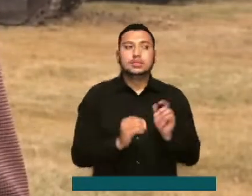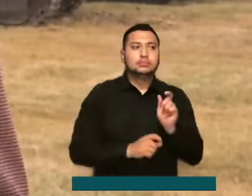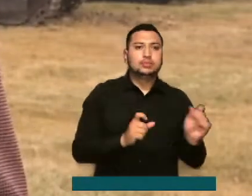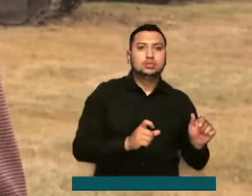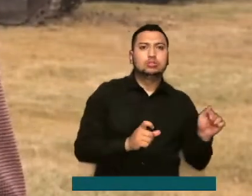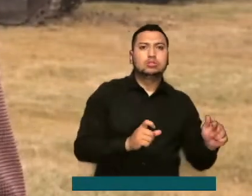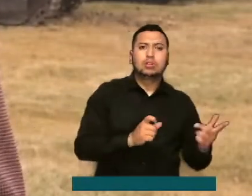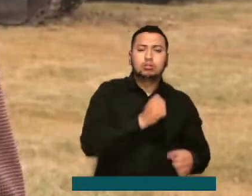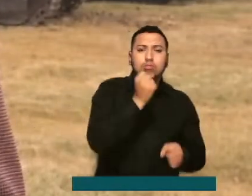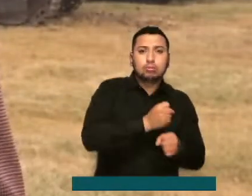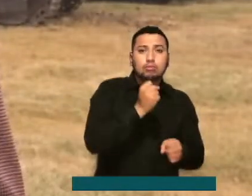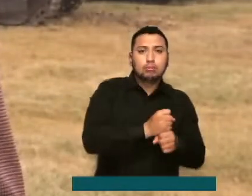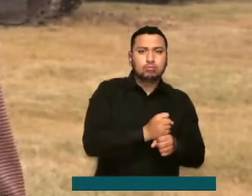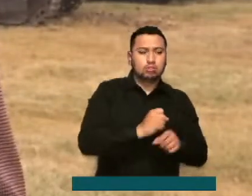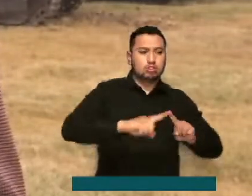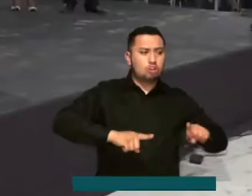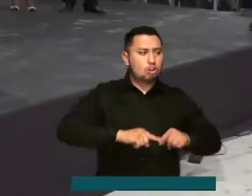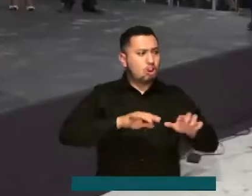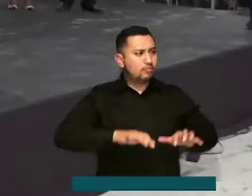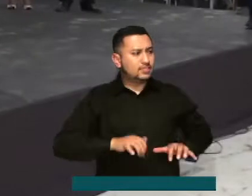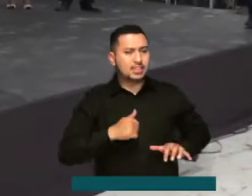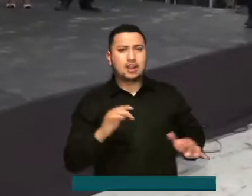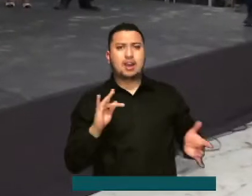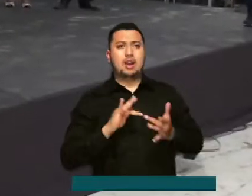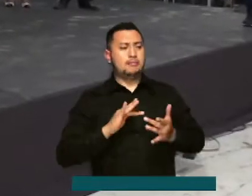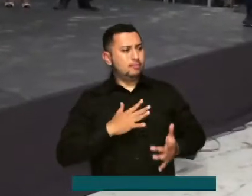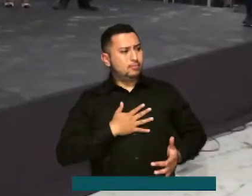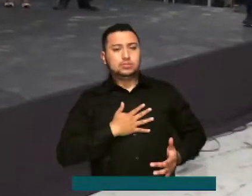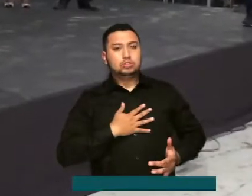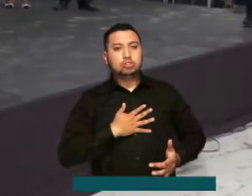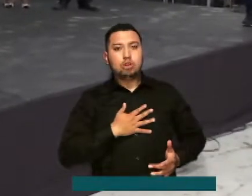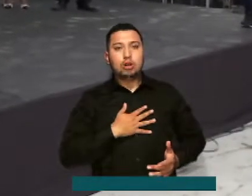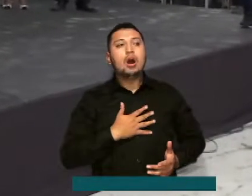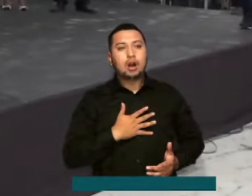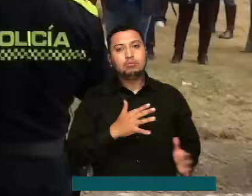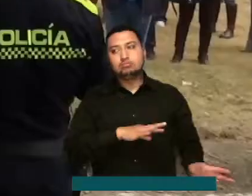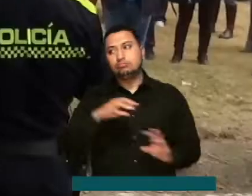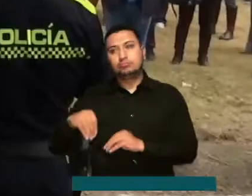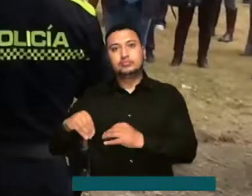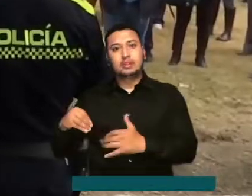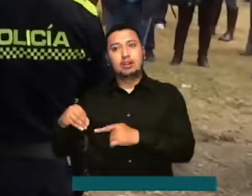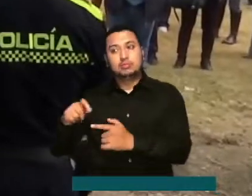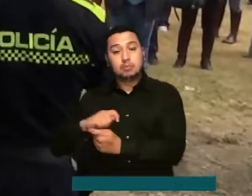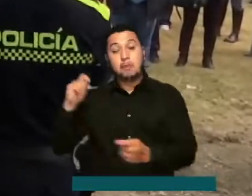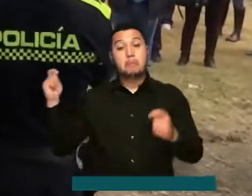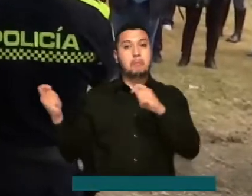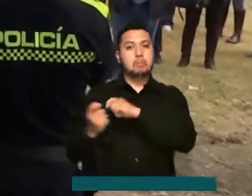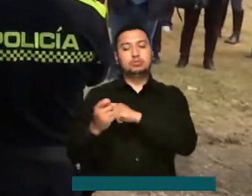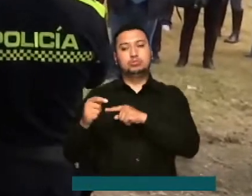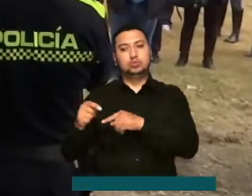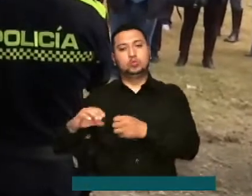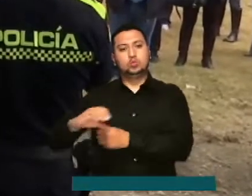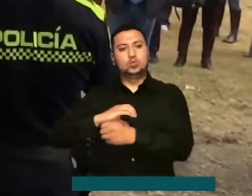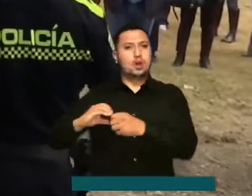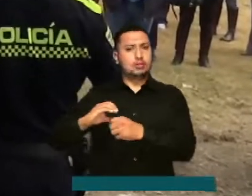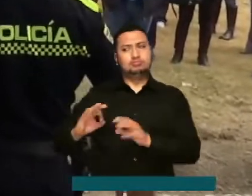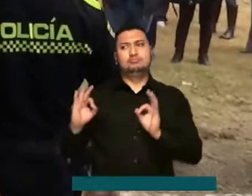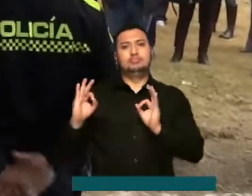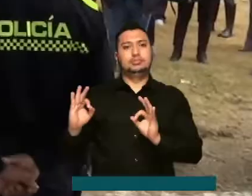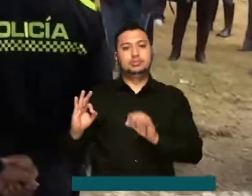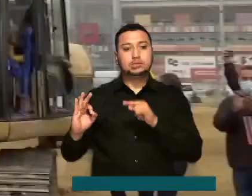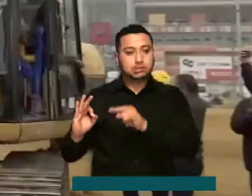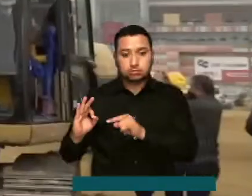situaciones precarias, que no tienen oficinas adecuadas. Entonces, realmente con esto transformaremos la ciudad. Esto será un ícono porque será una de